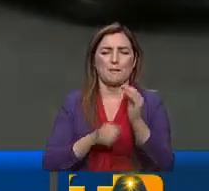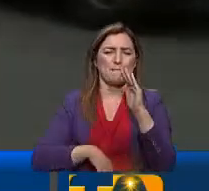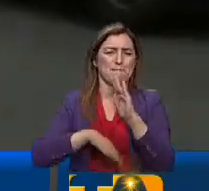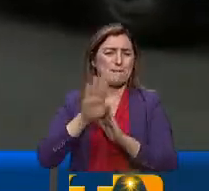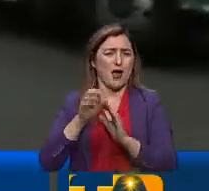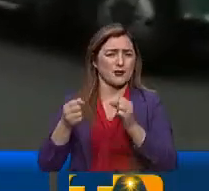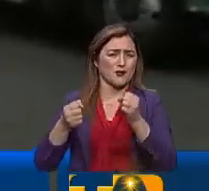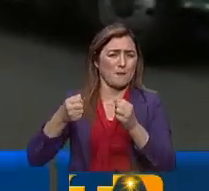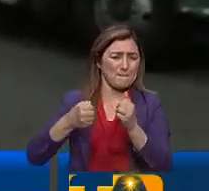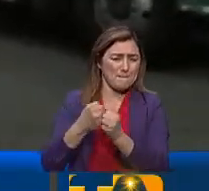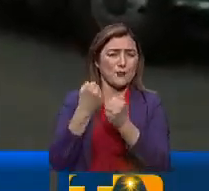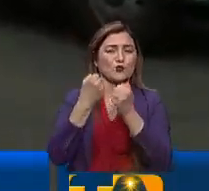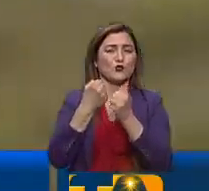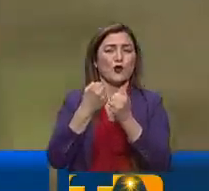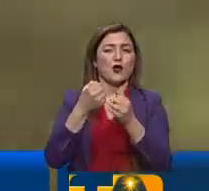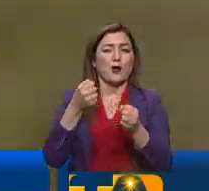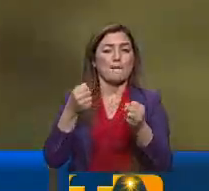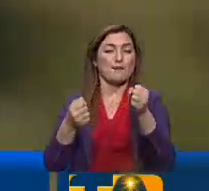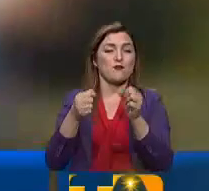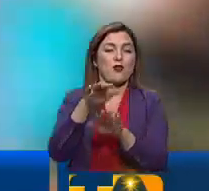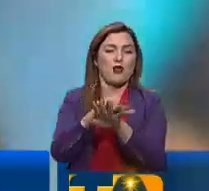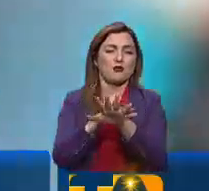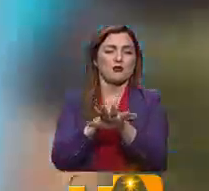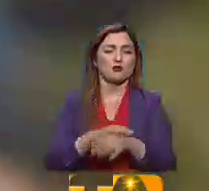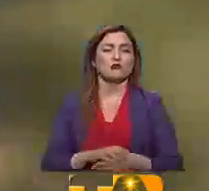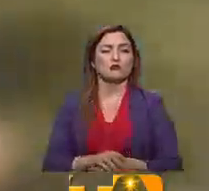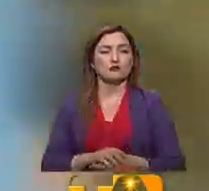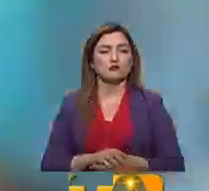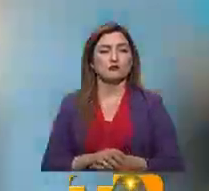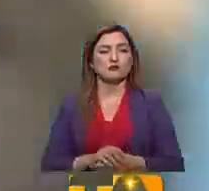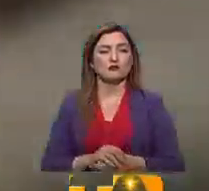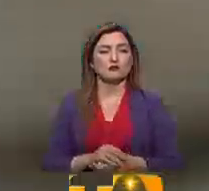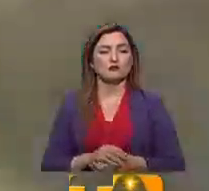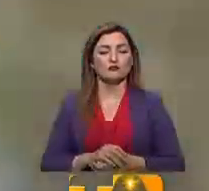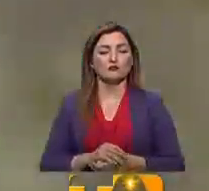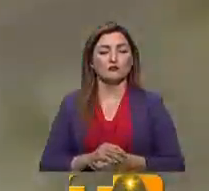accidentabilidad de la provincia. En Tungurahua, Edith Jácome, 24 horas.